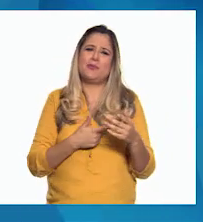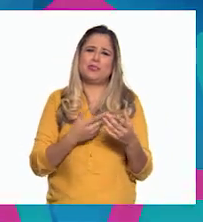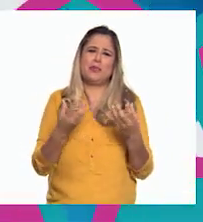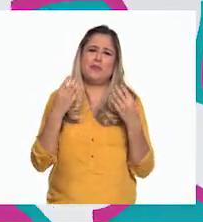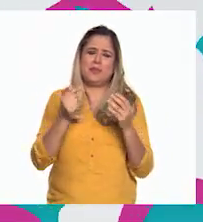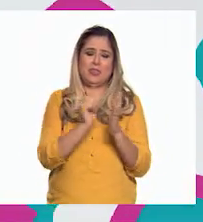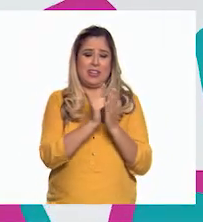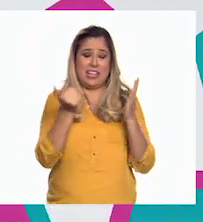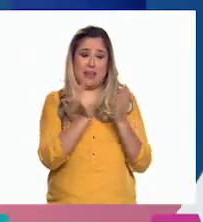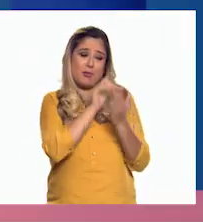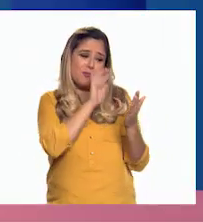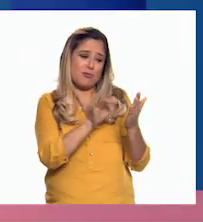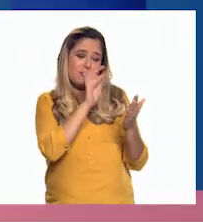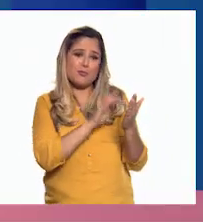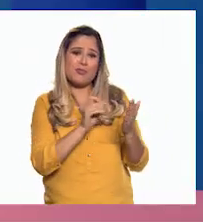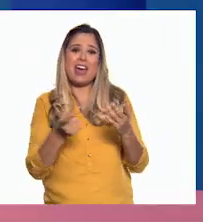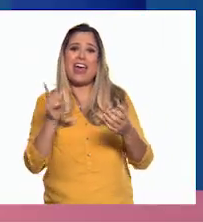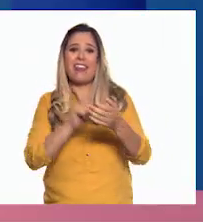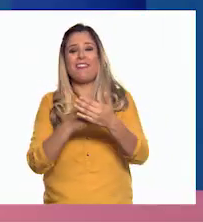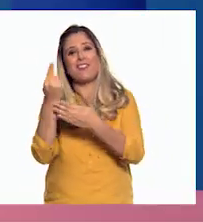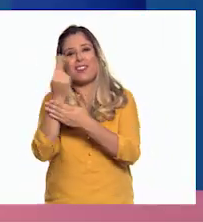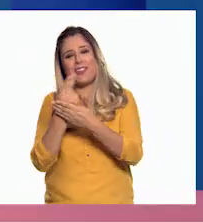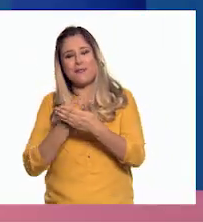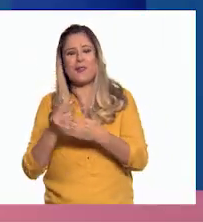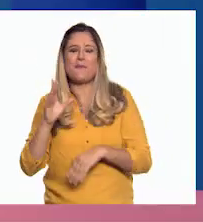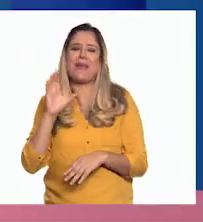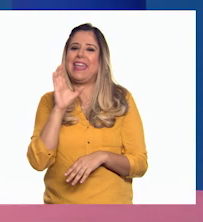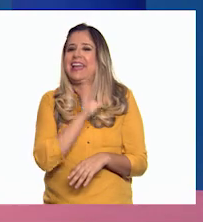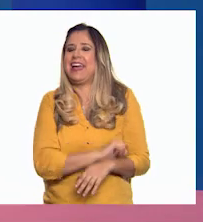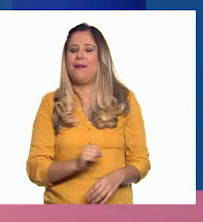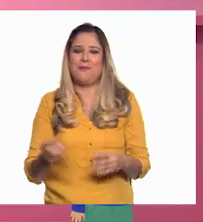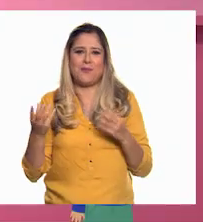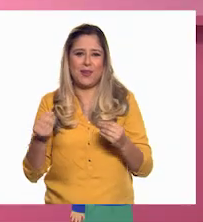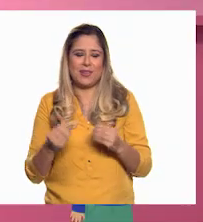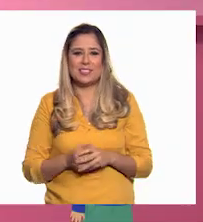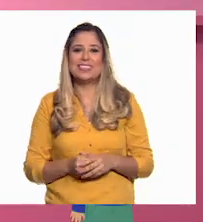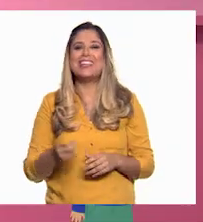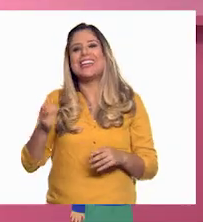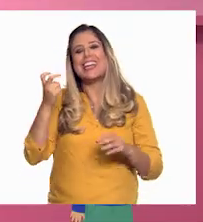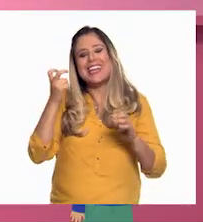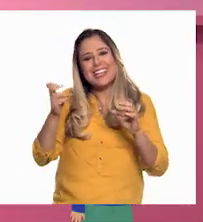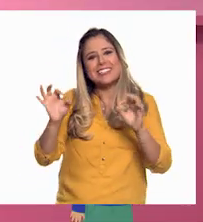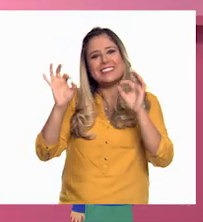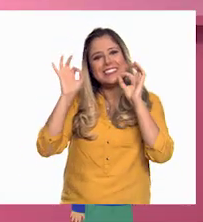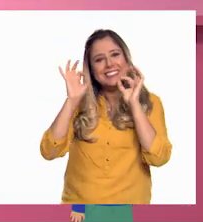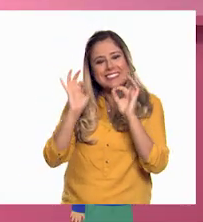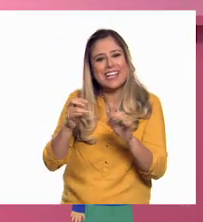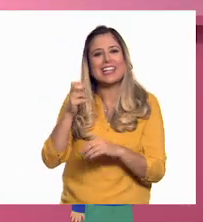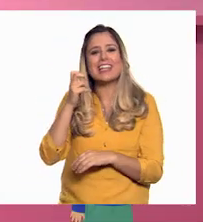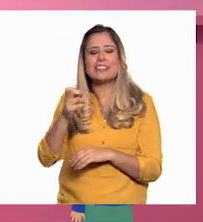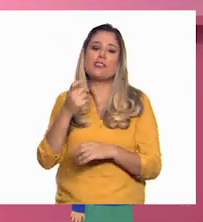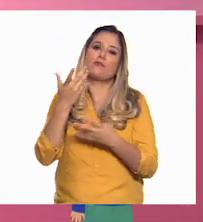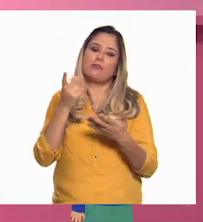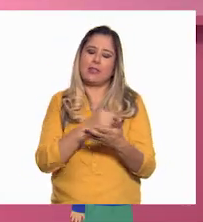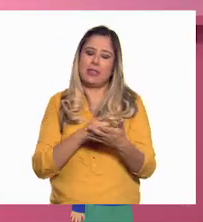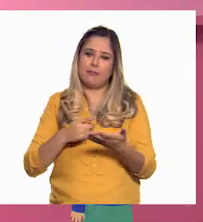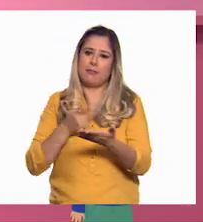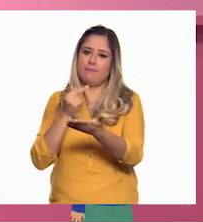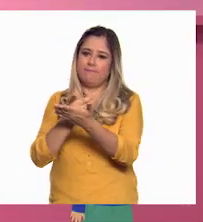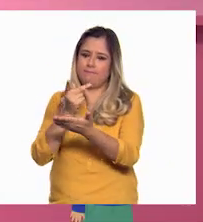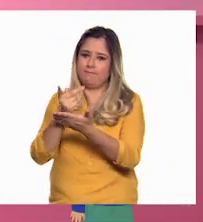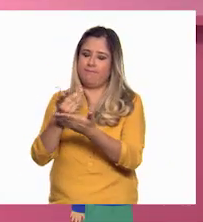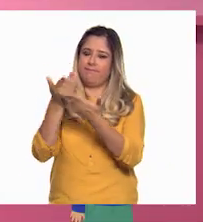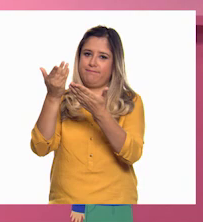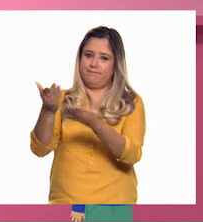de esos libros son las ilustraciones, me encantan. Exacto, y por eso hay que darle su reconocimiento a quien las realizan,